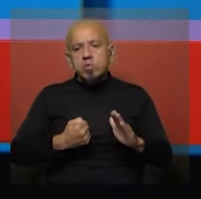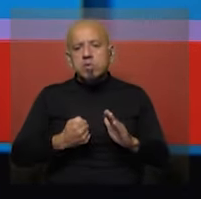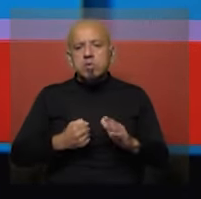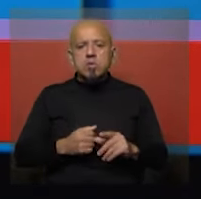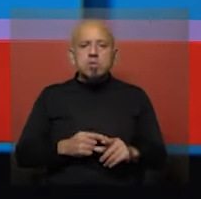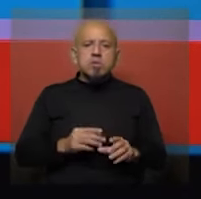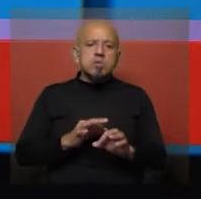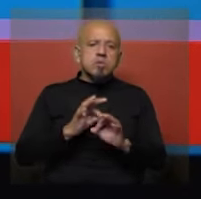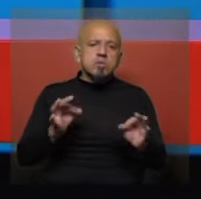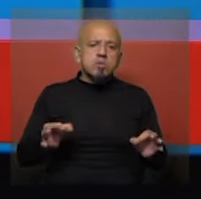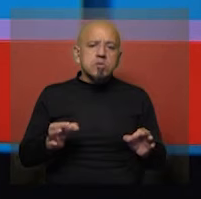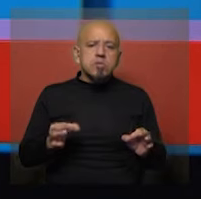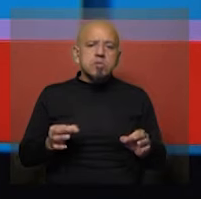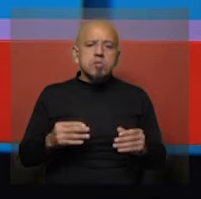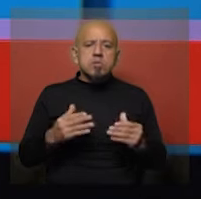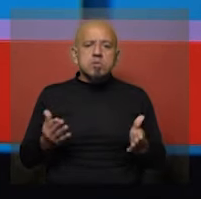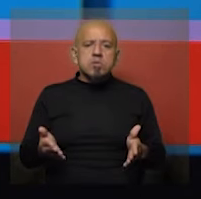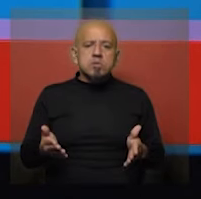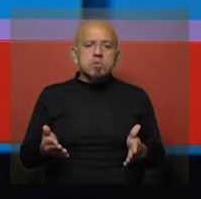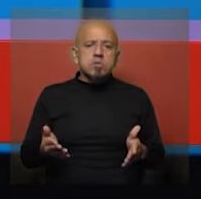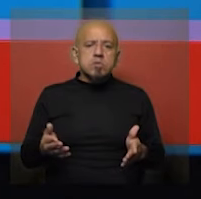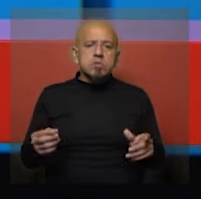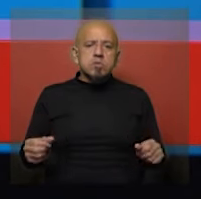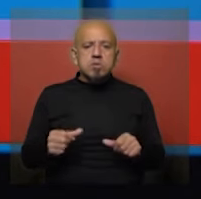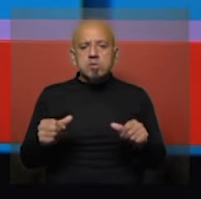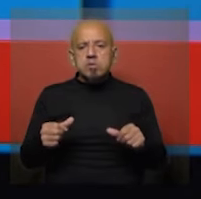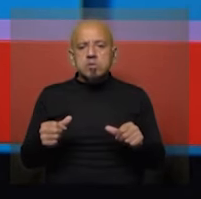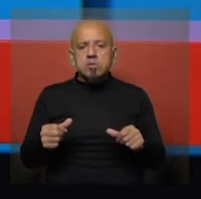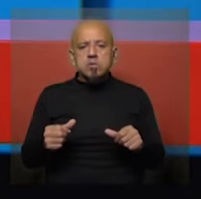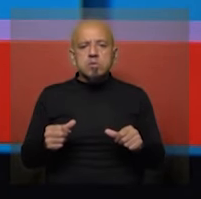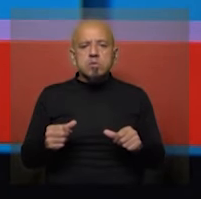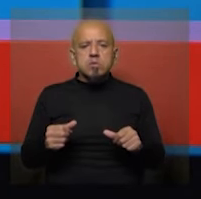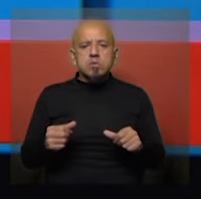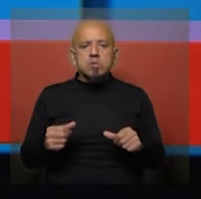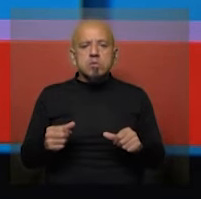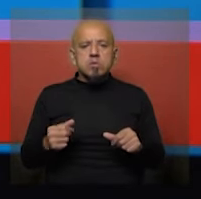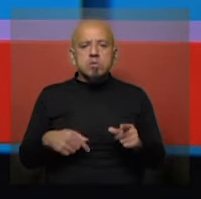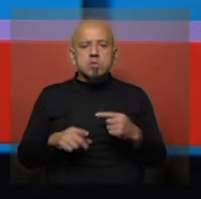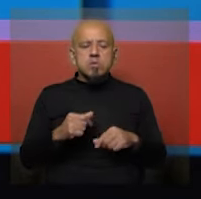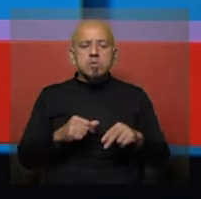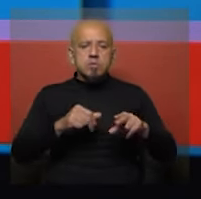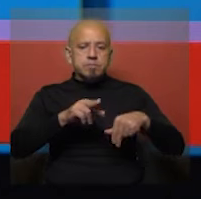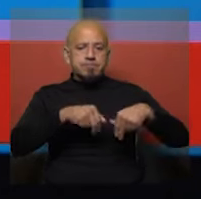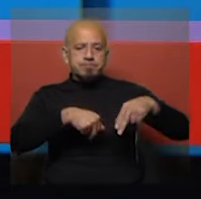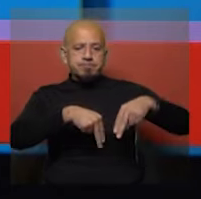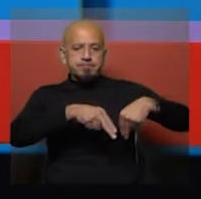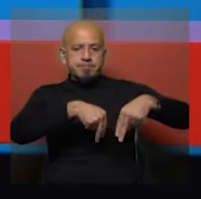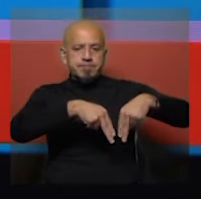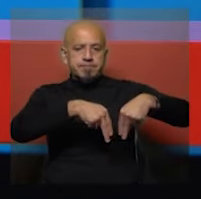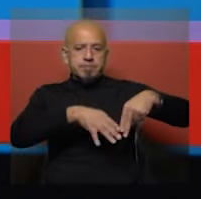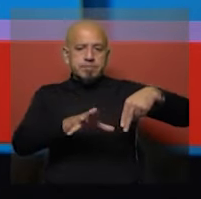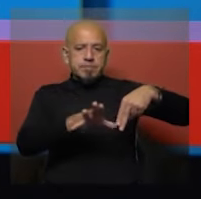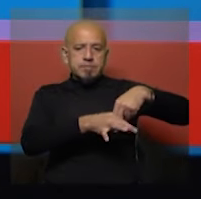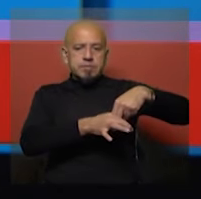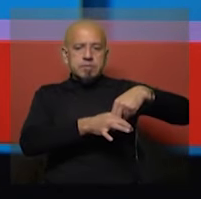expectativa que ella quería que era que se establecieran medidas o se este disponga la tobillera que es un dispositivo electrónico